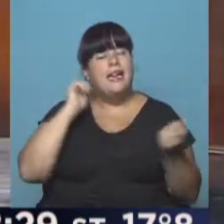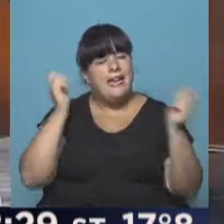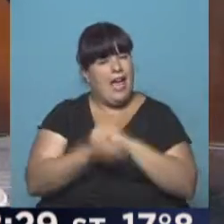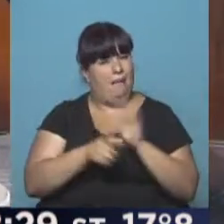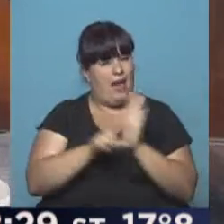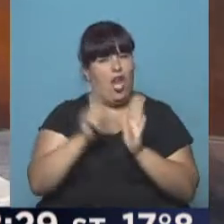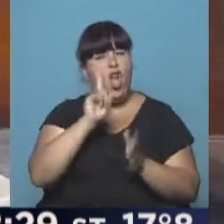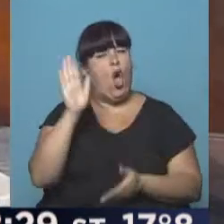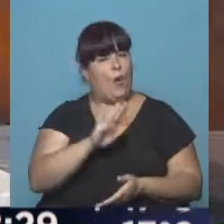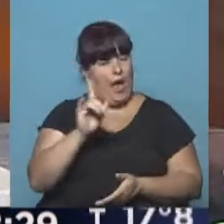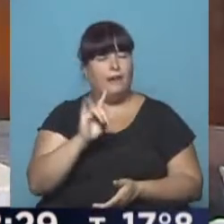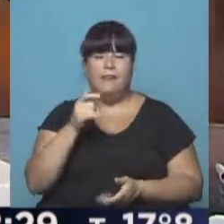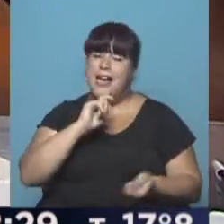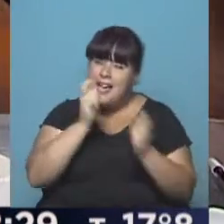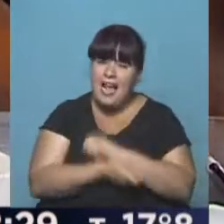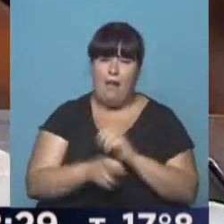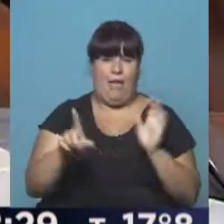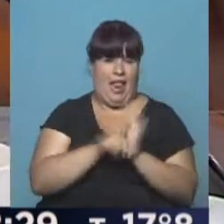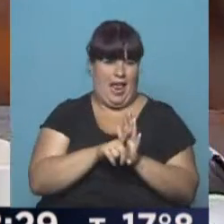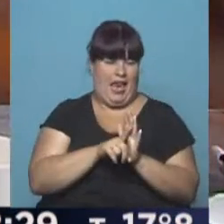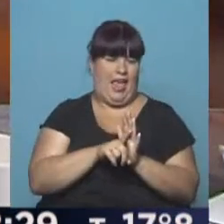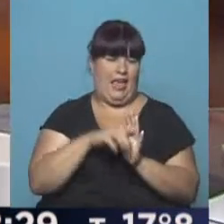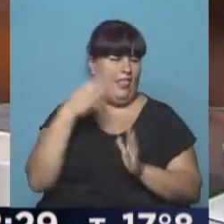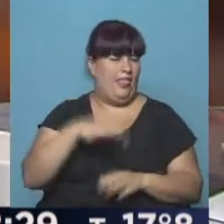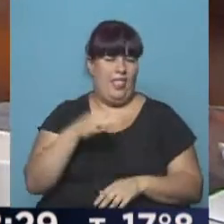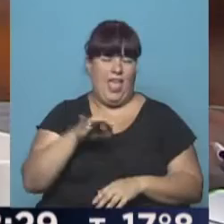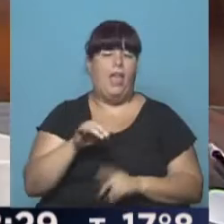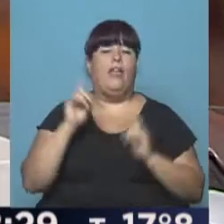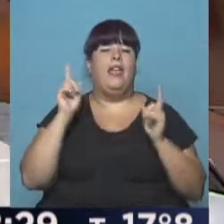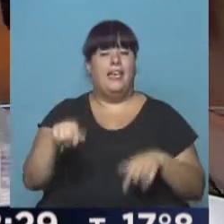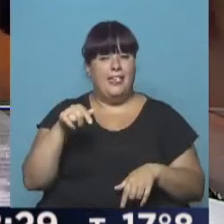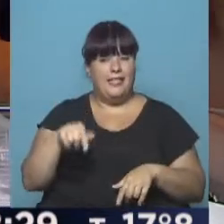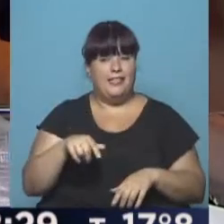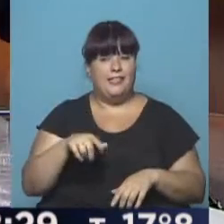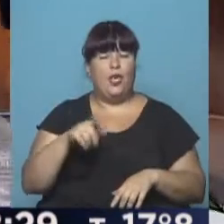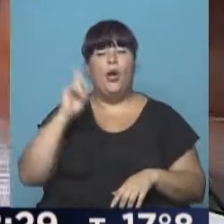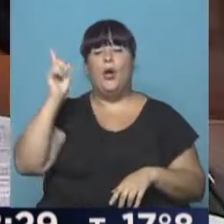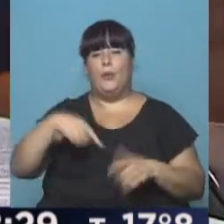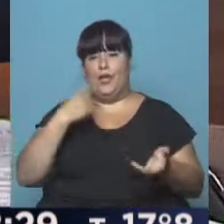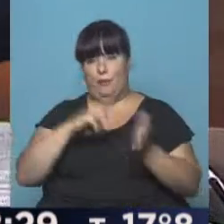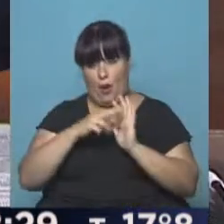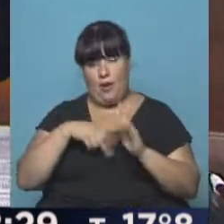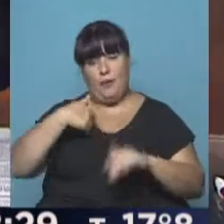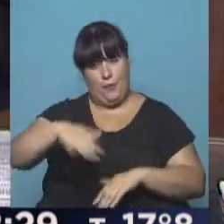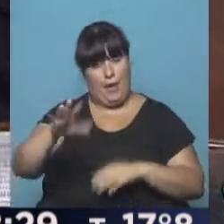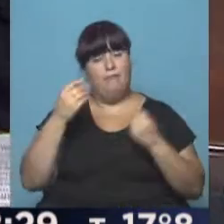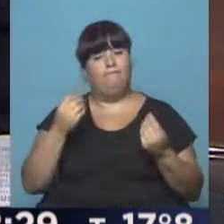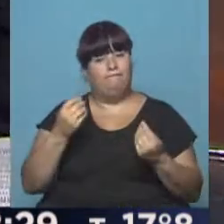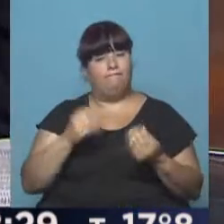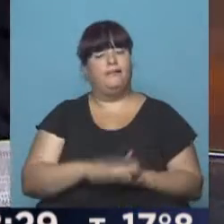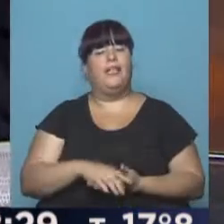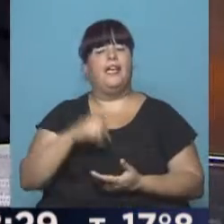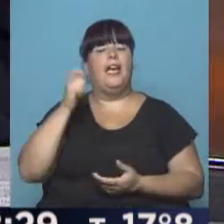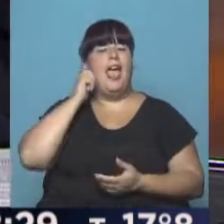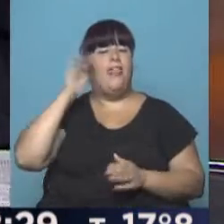de las leyes no de venganza de cambio en las leyes y esto está generando polémica que va a generar polémica que es el